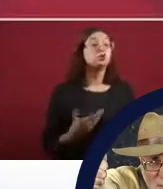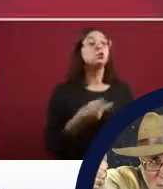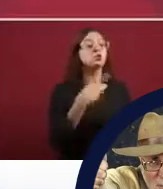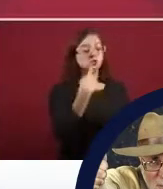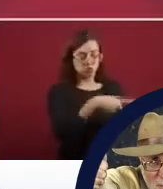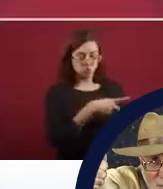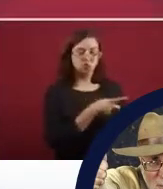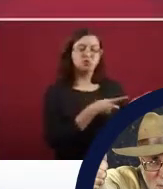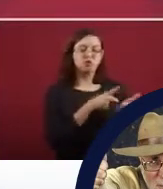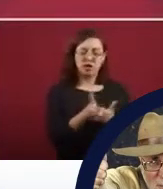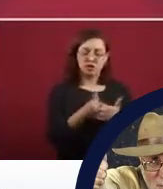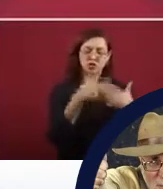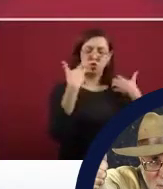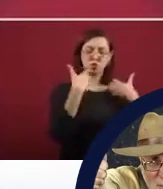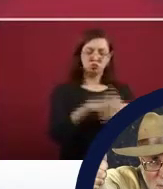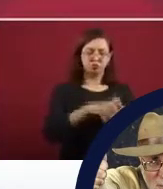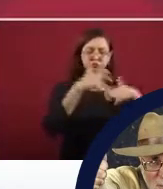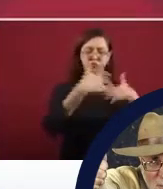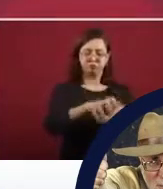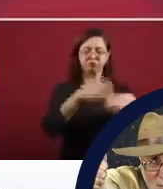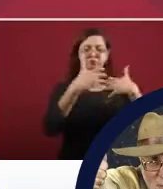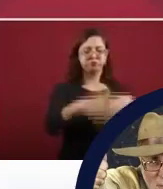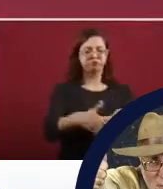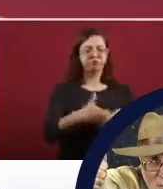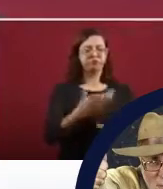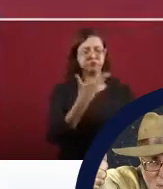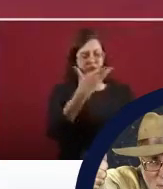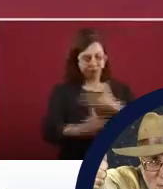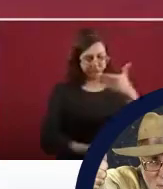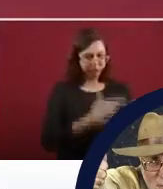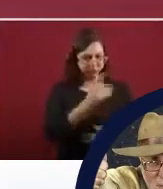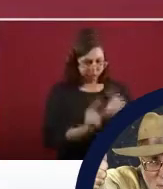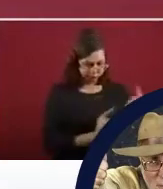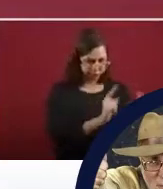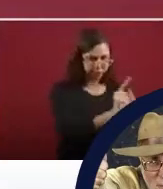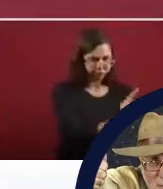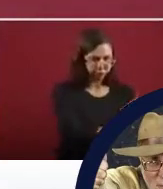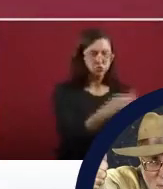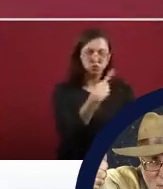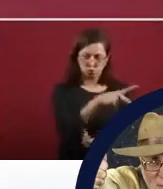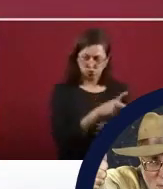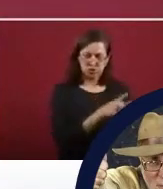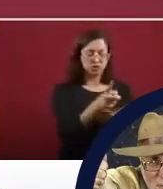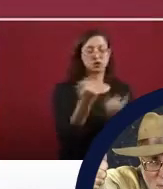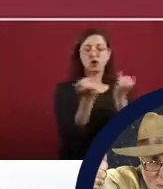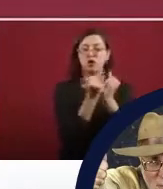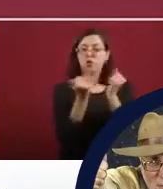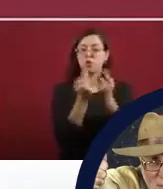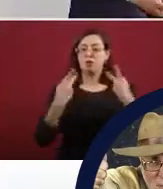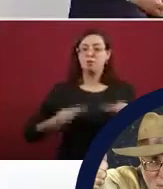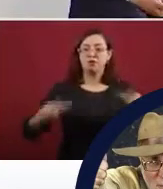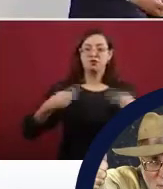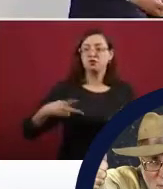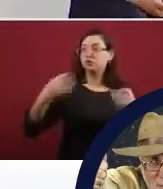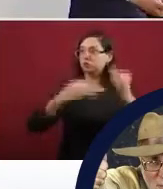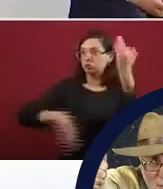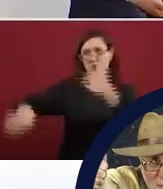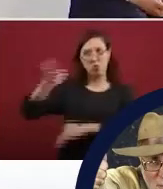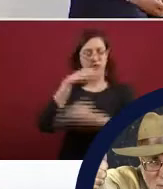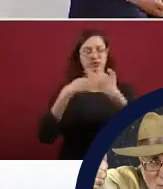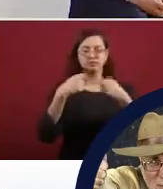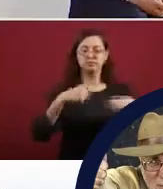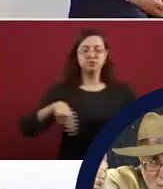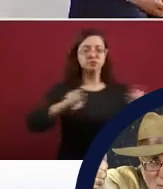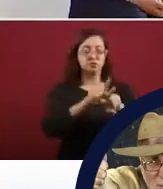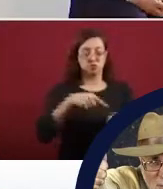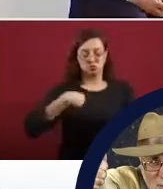pues ya a grados inauditos, ya como lo dije en algún momento cuando me refería a la masacre de la familia Levarón, donde el lenguaje